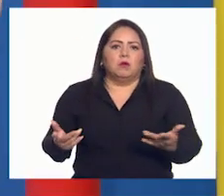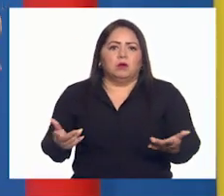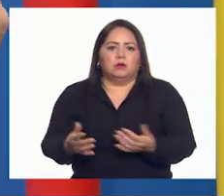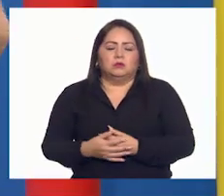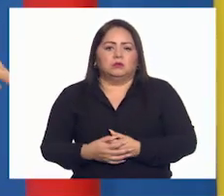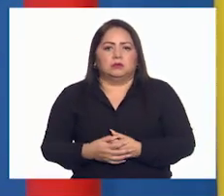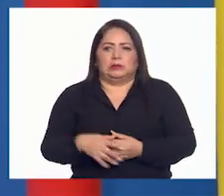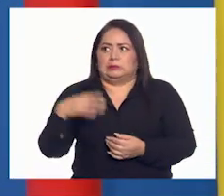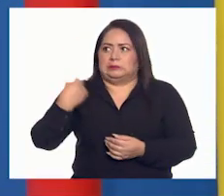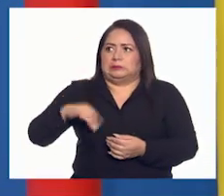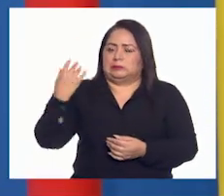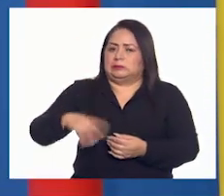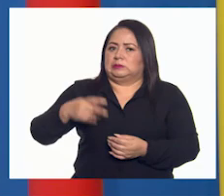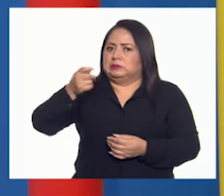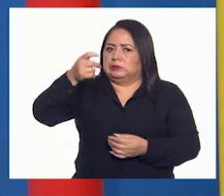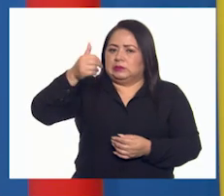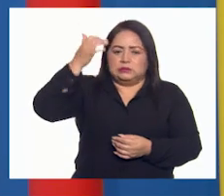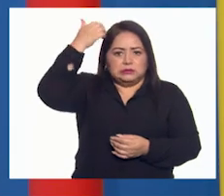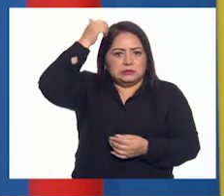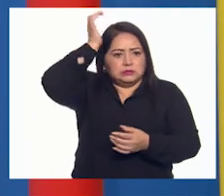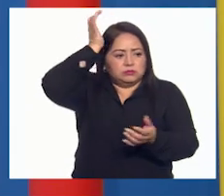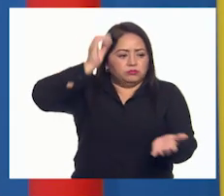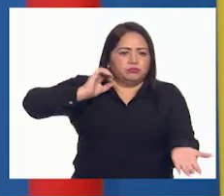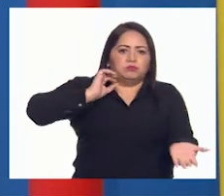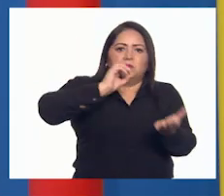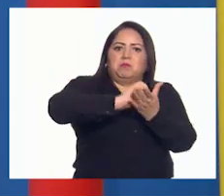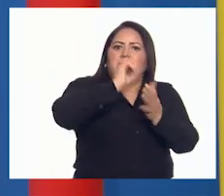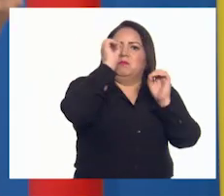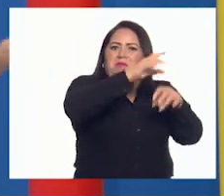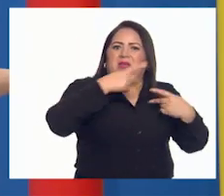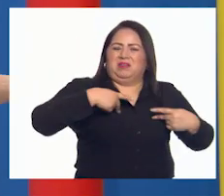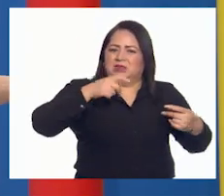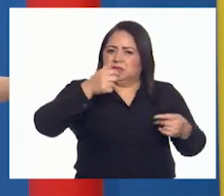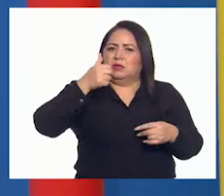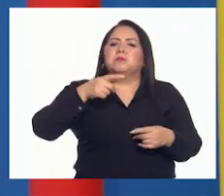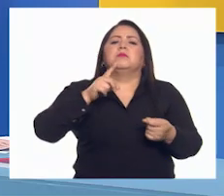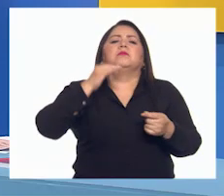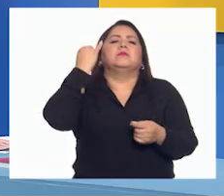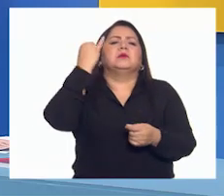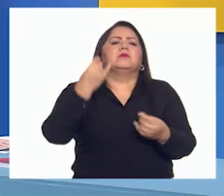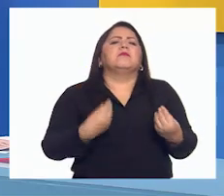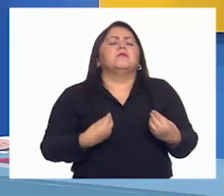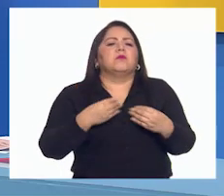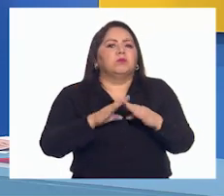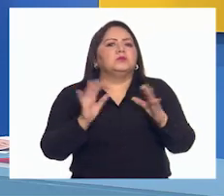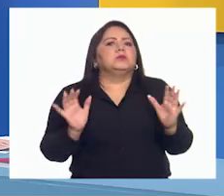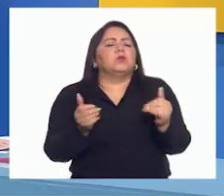Casi tiran a Colón por la borda. ¿Qué se imaginan que le salvó la vida?